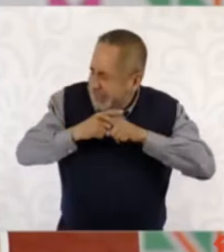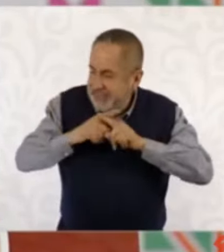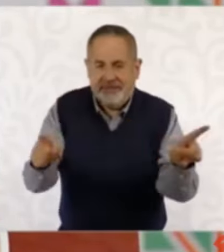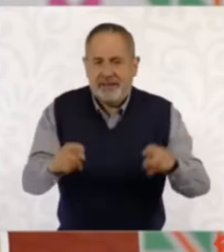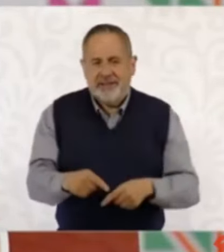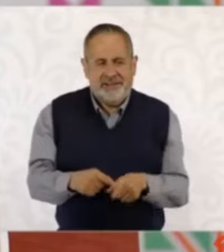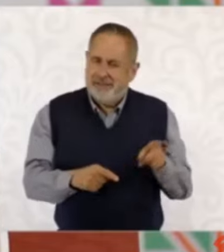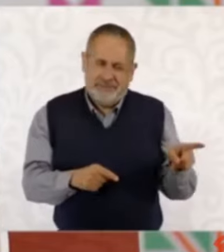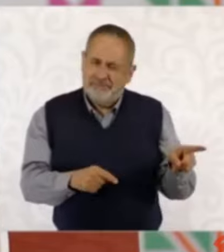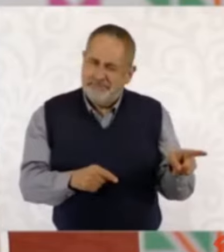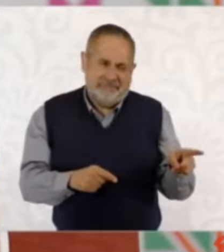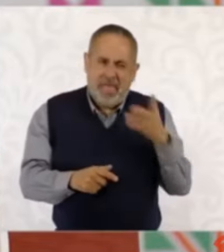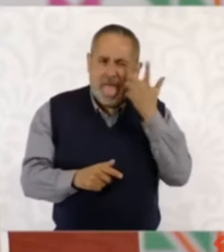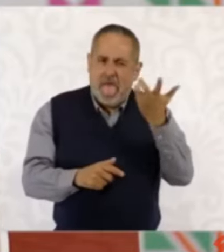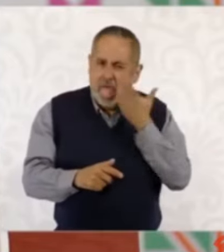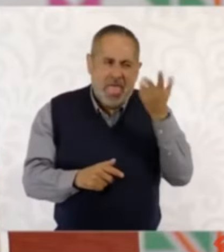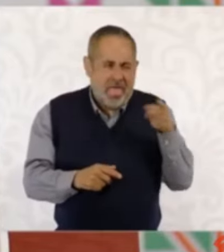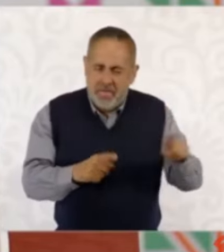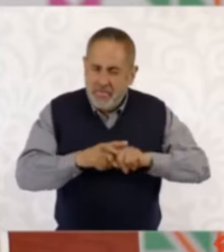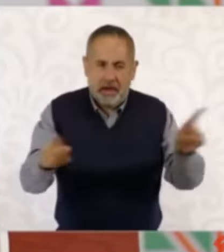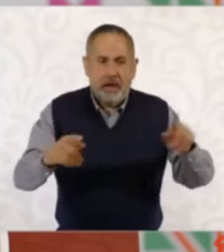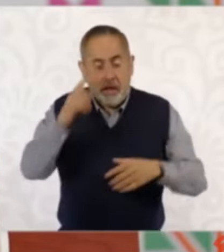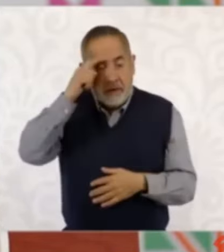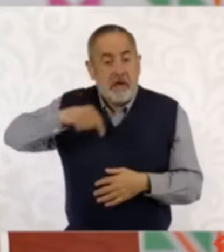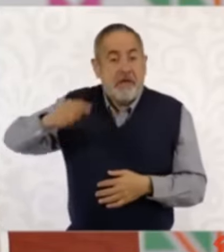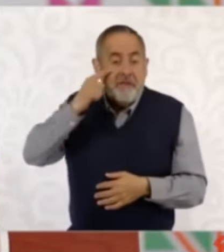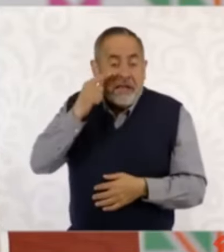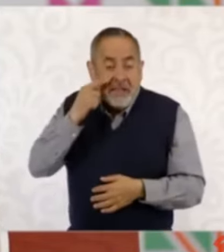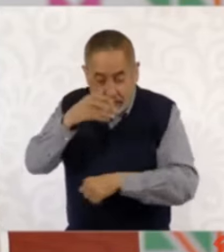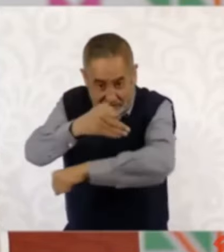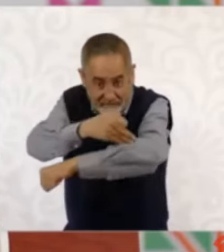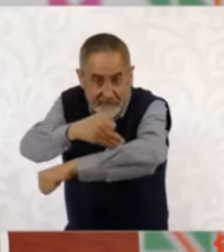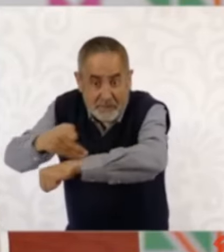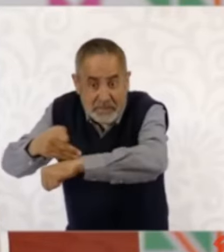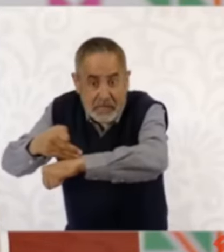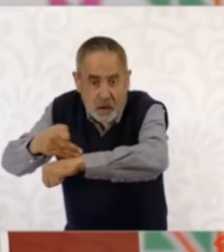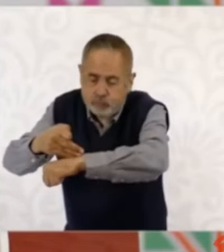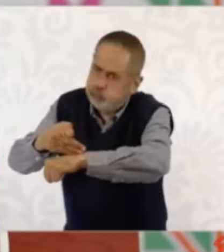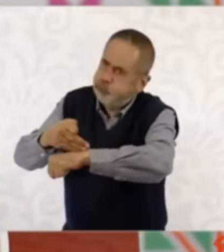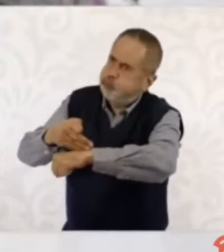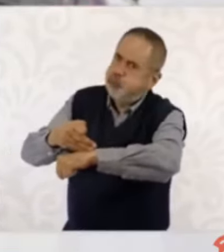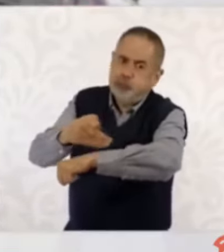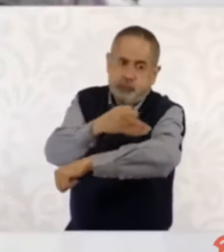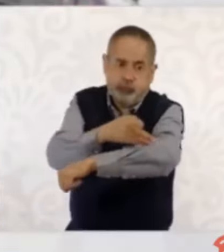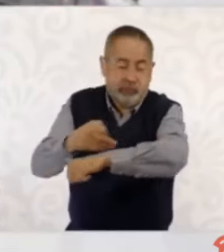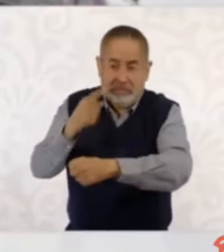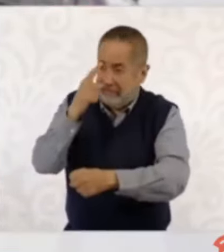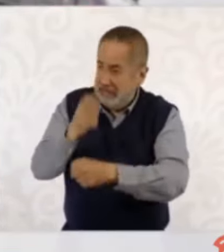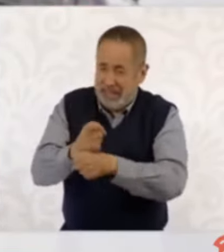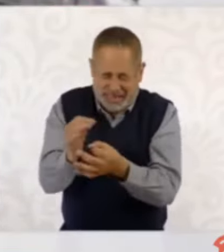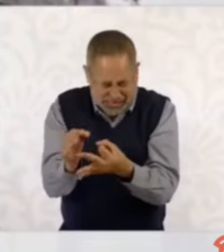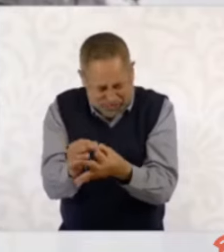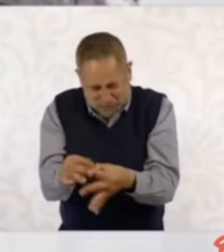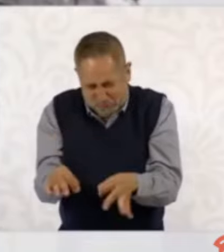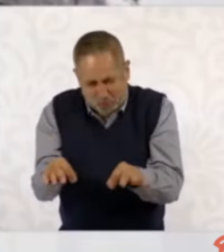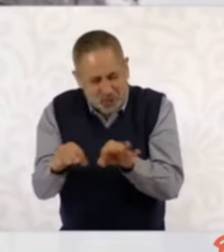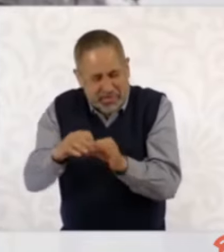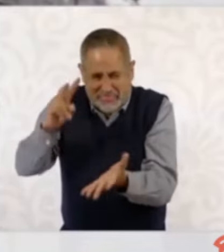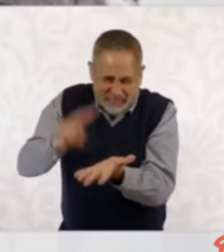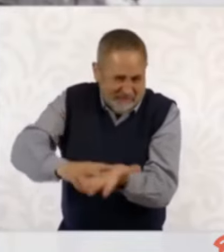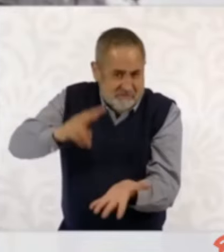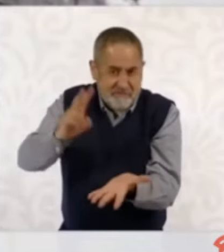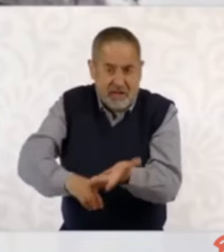Completamente distinta. Para nosotros la familia, la principal institución social en